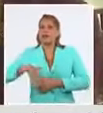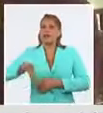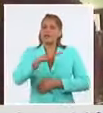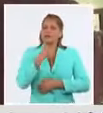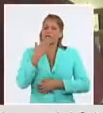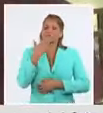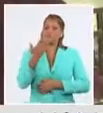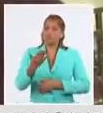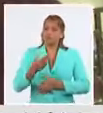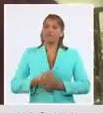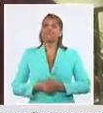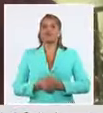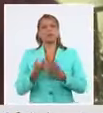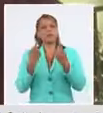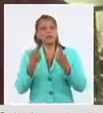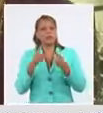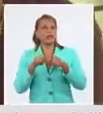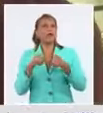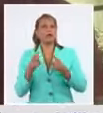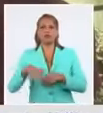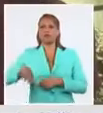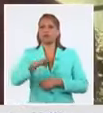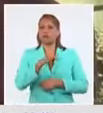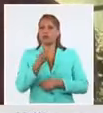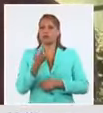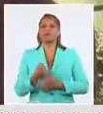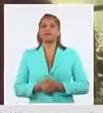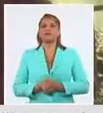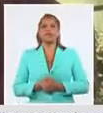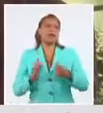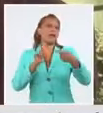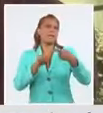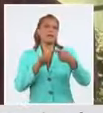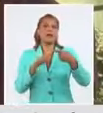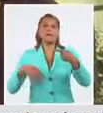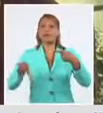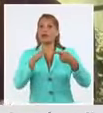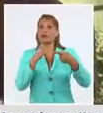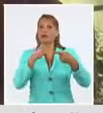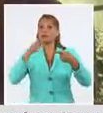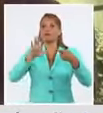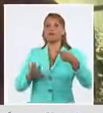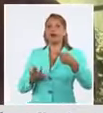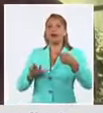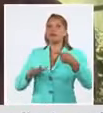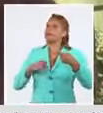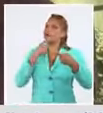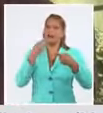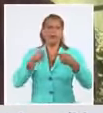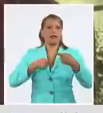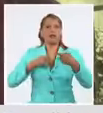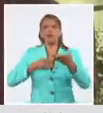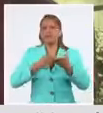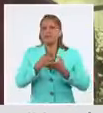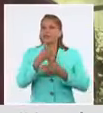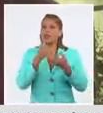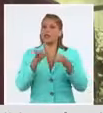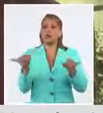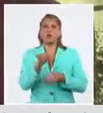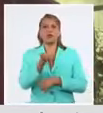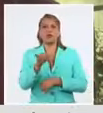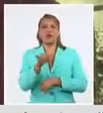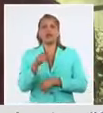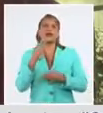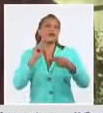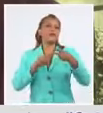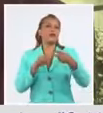necesitamos. En primera, para que todo este stop que había pudiera seguir adelante, para que se acabara todo este pánico social